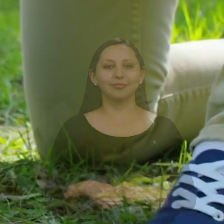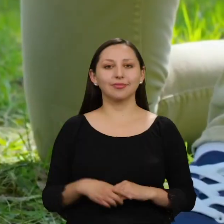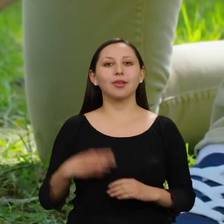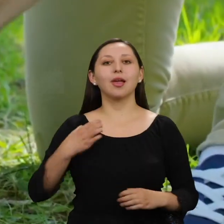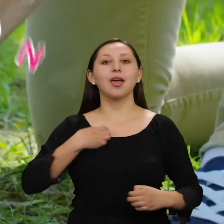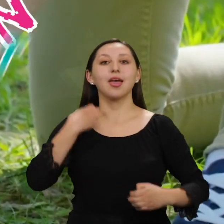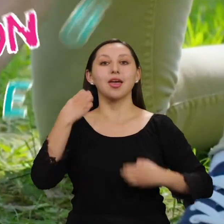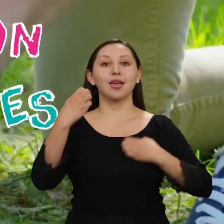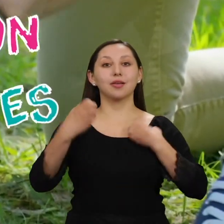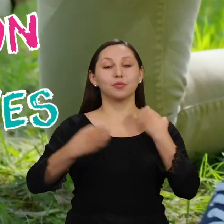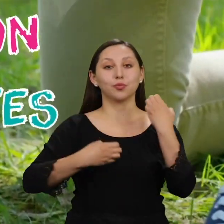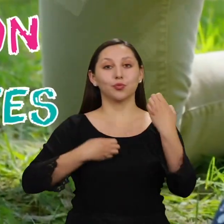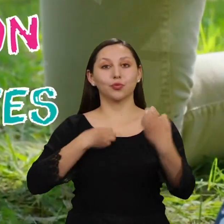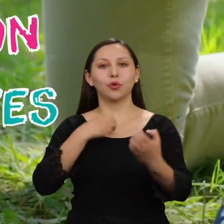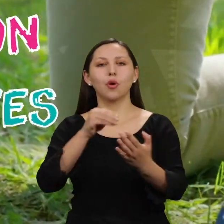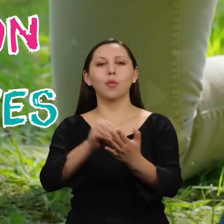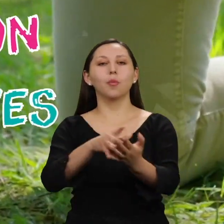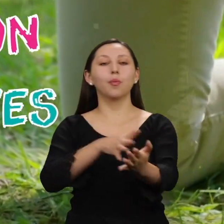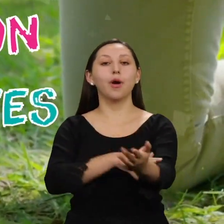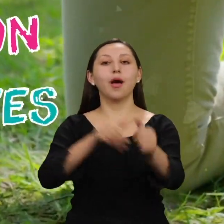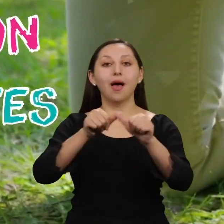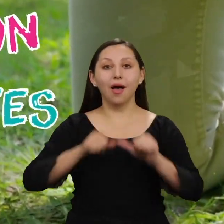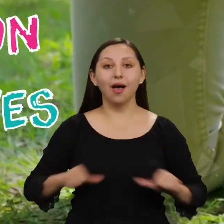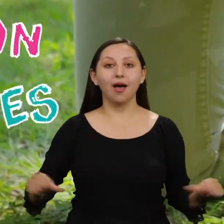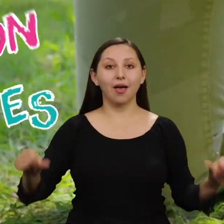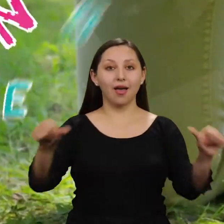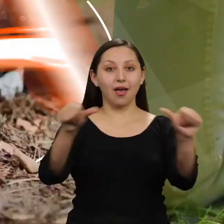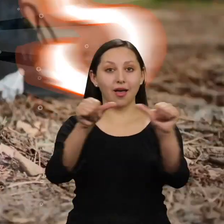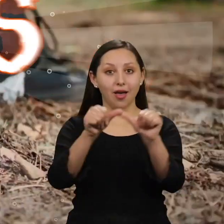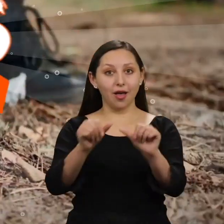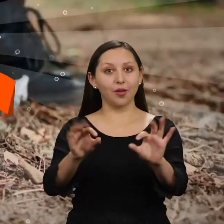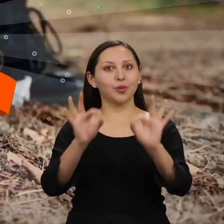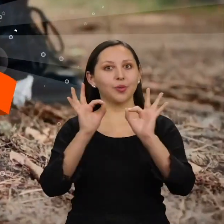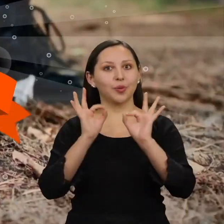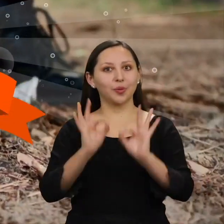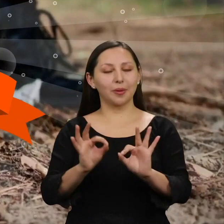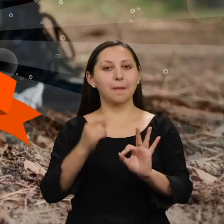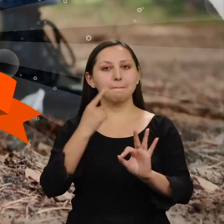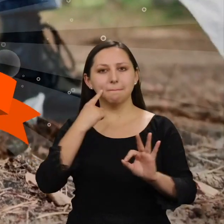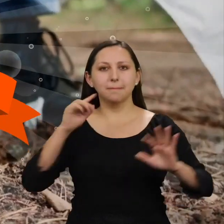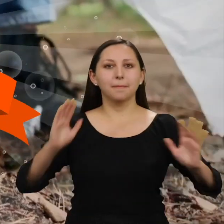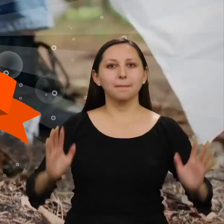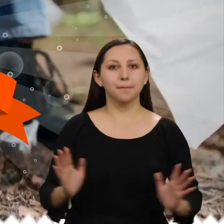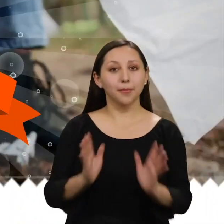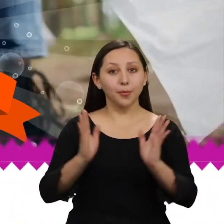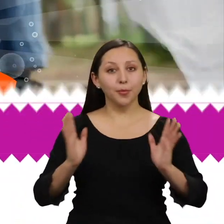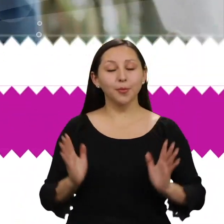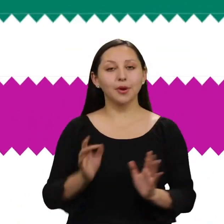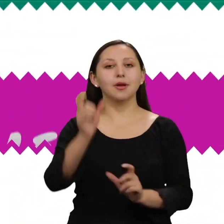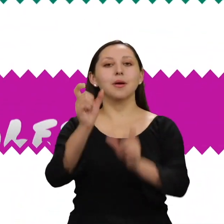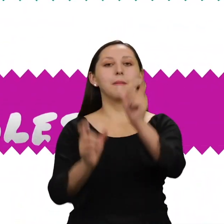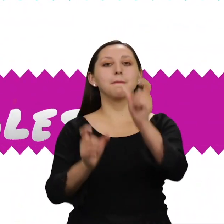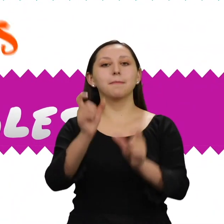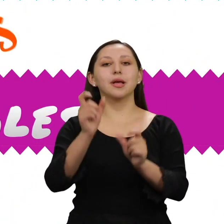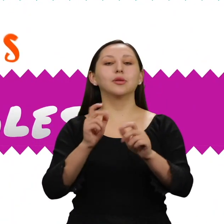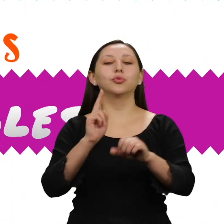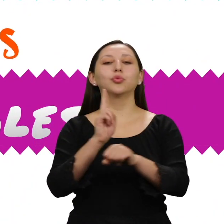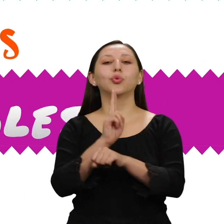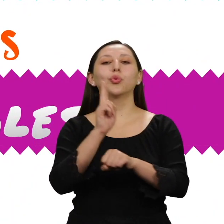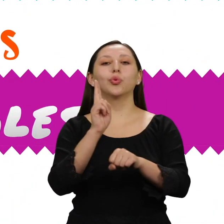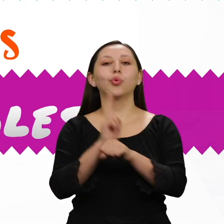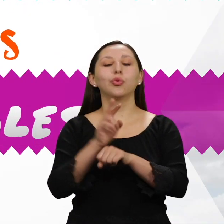¡Qué emocionante es organizar proyectos de aula! Hoy conoceremos un chévere proyecto para motivar a que las personas Utilicen productos